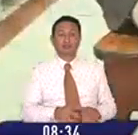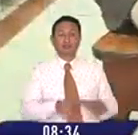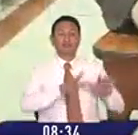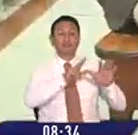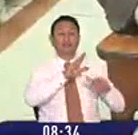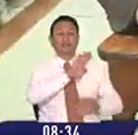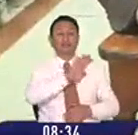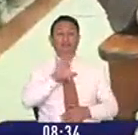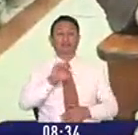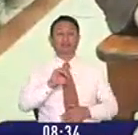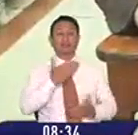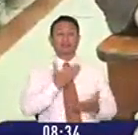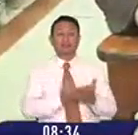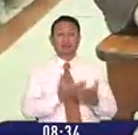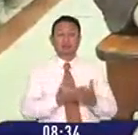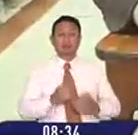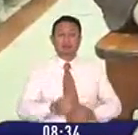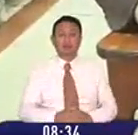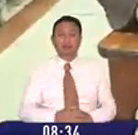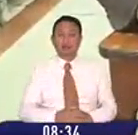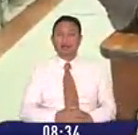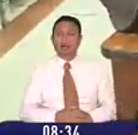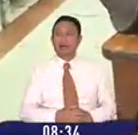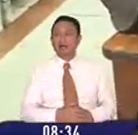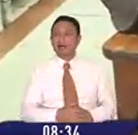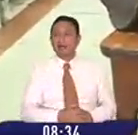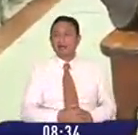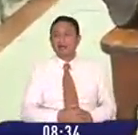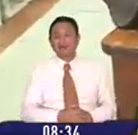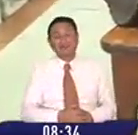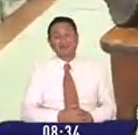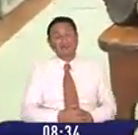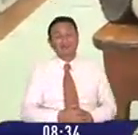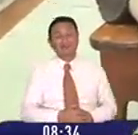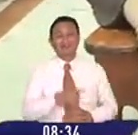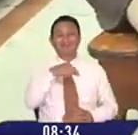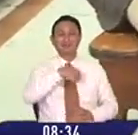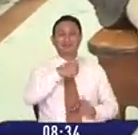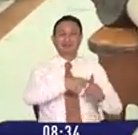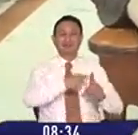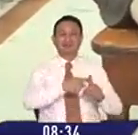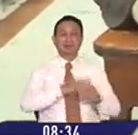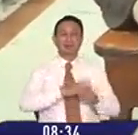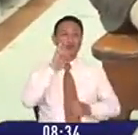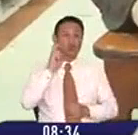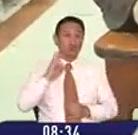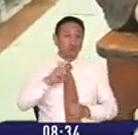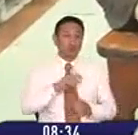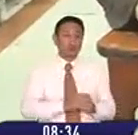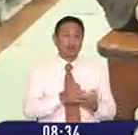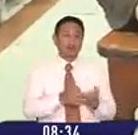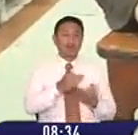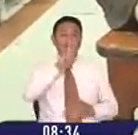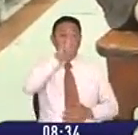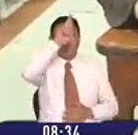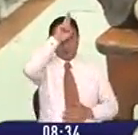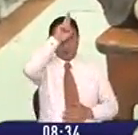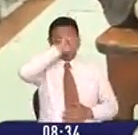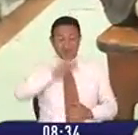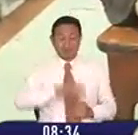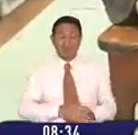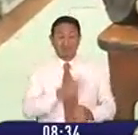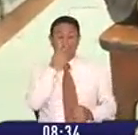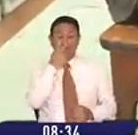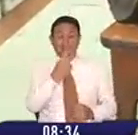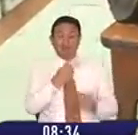Minutos, así es, compañeros, en Estudios Centrales, amigos televidentes. Yo me encuentro en el mercado turismo, esto es en el cantón Rumiñahui, y ustedes pueden ver, yo